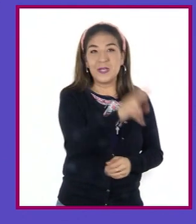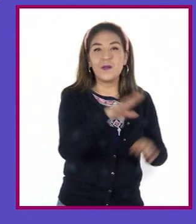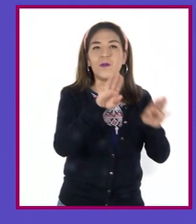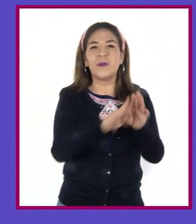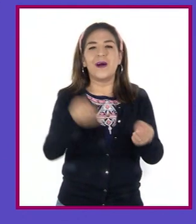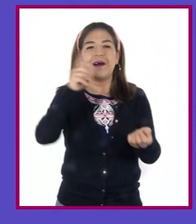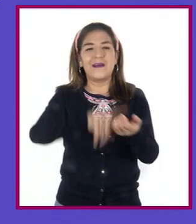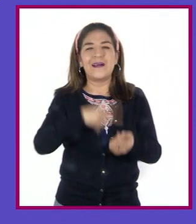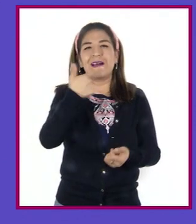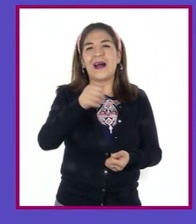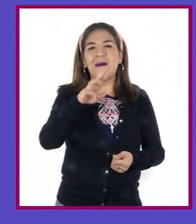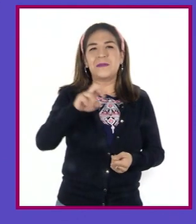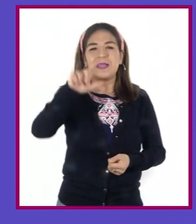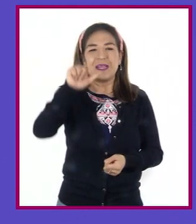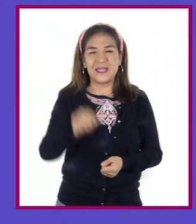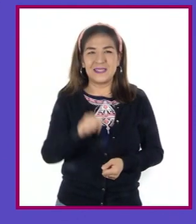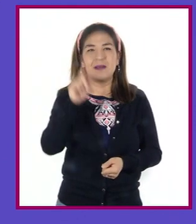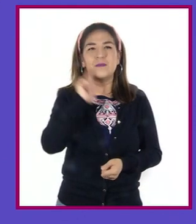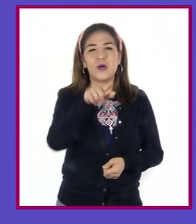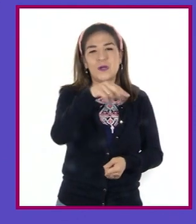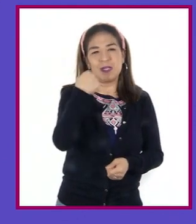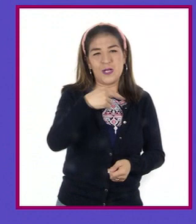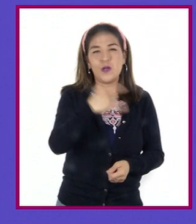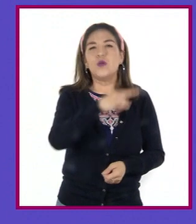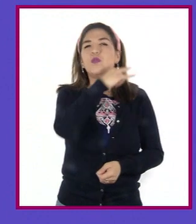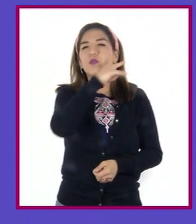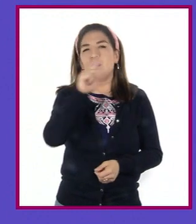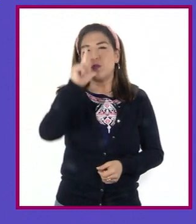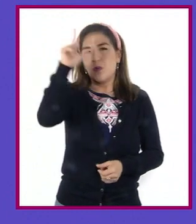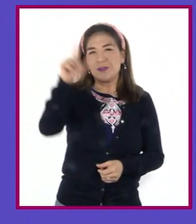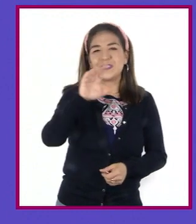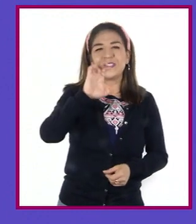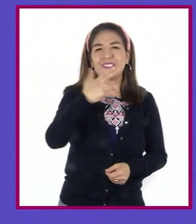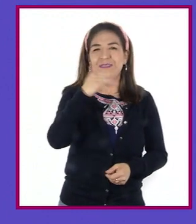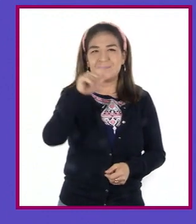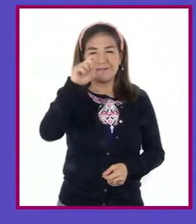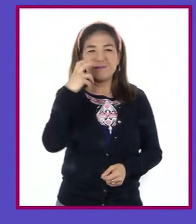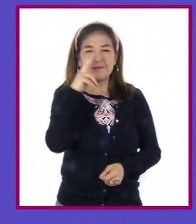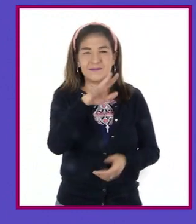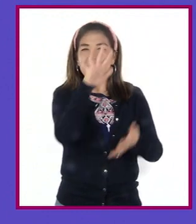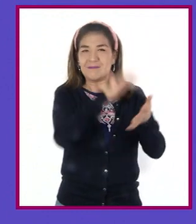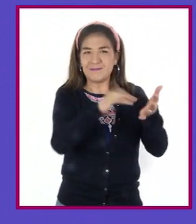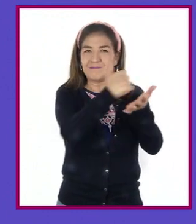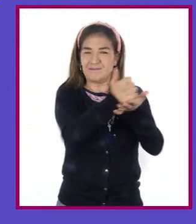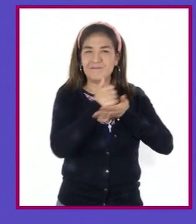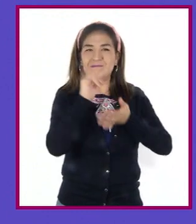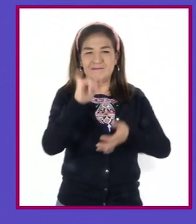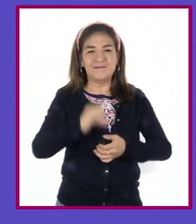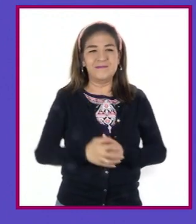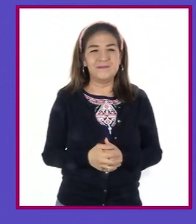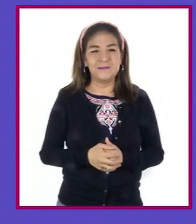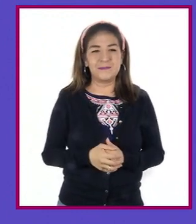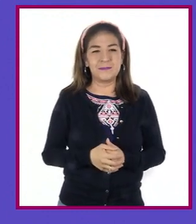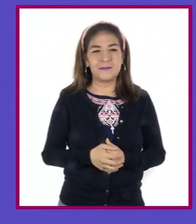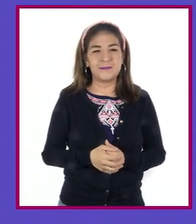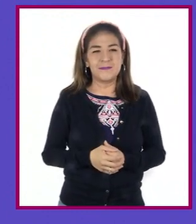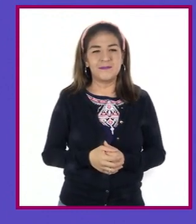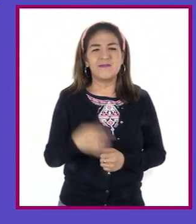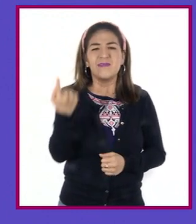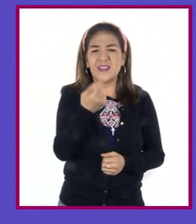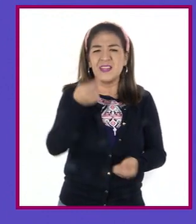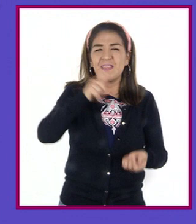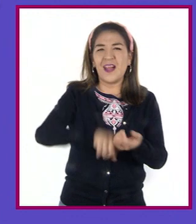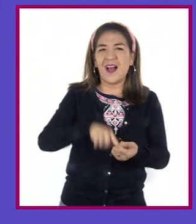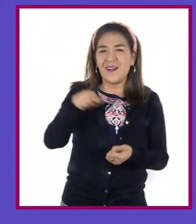de Gabriela Mistral que se llama Luz de Chile. ¿Me ayudas a leerlo? Sí. ¿Qué tendrán las piedras